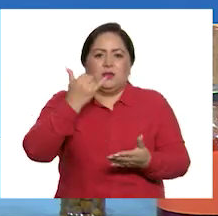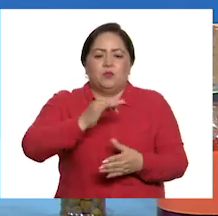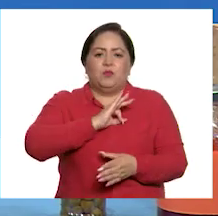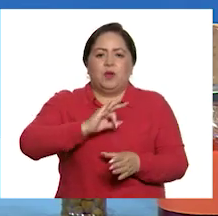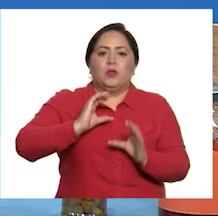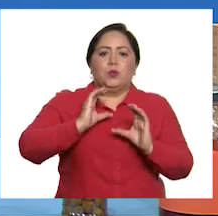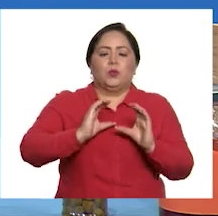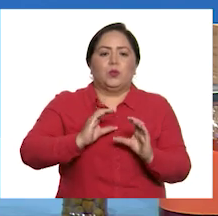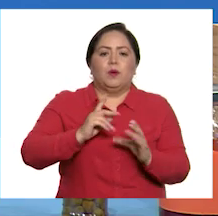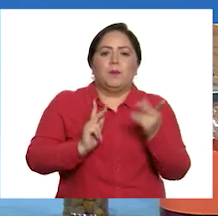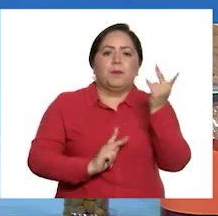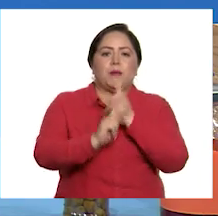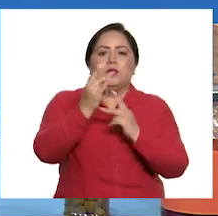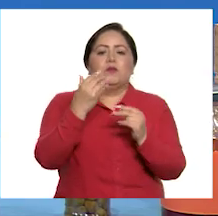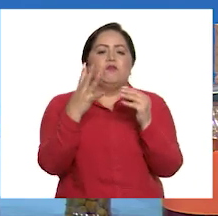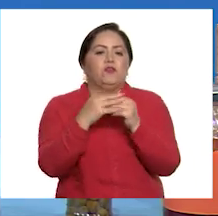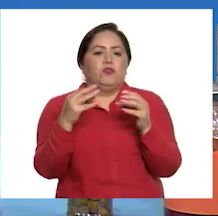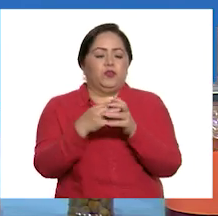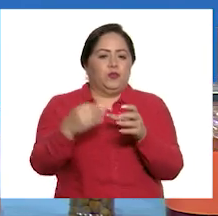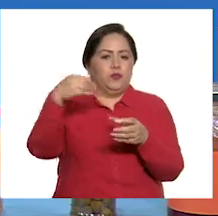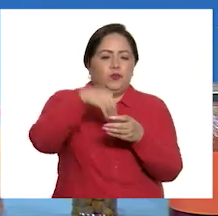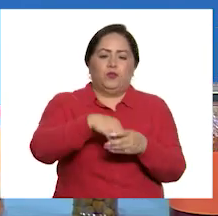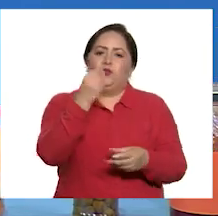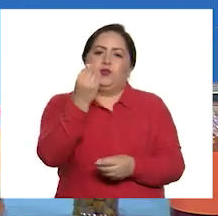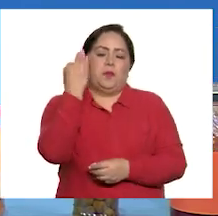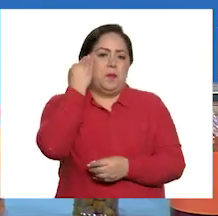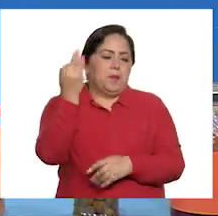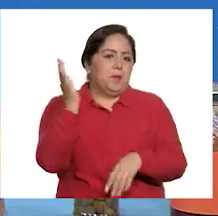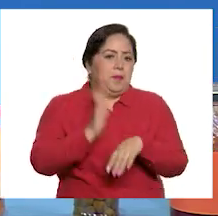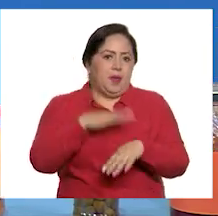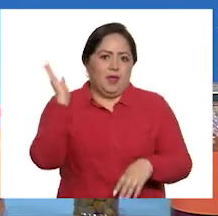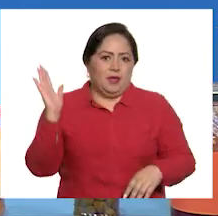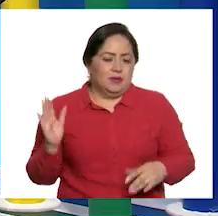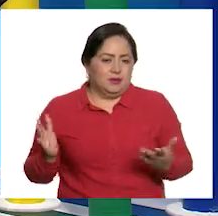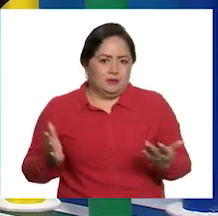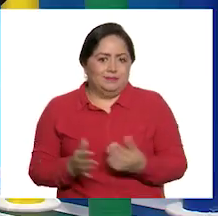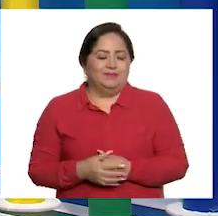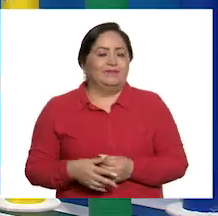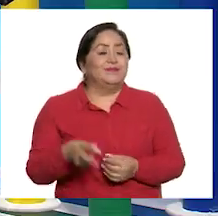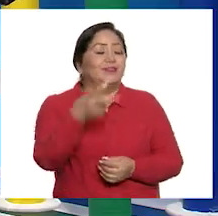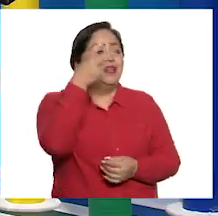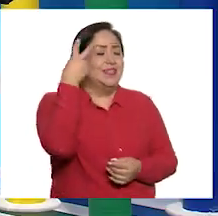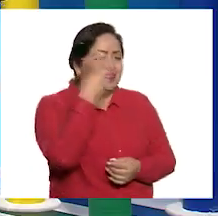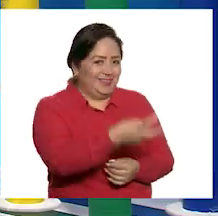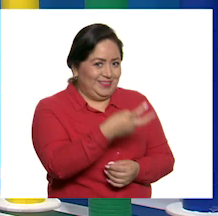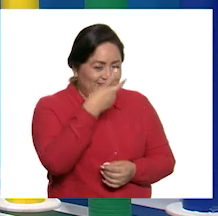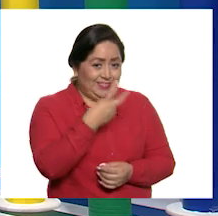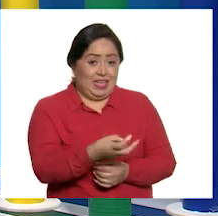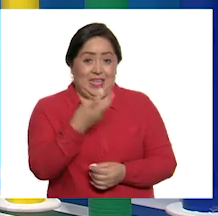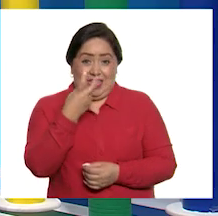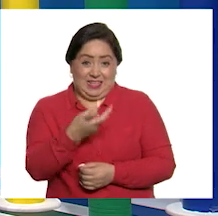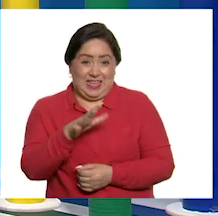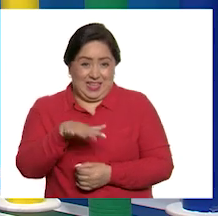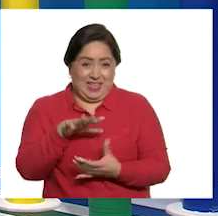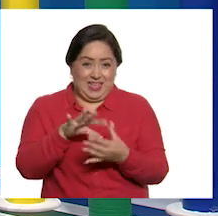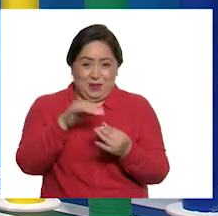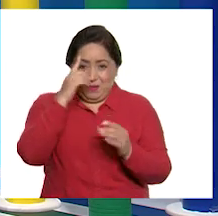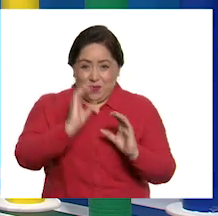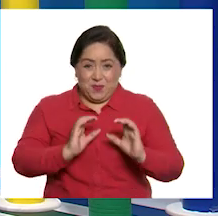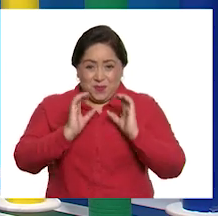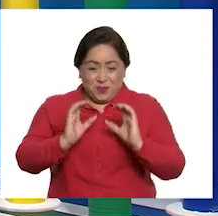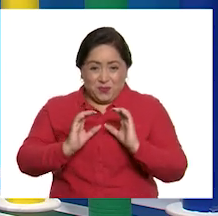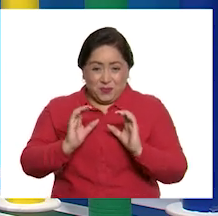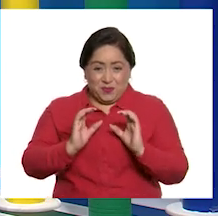se pueden conservar las verduras y las frutas por mucho más tiempo. Exactamente. Estas técnicas de